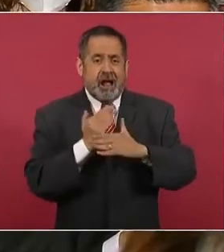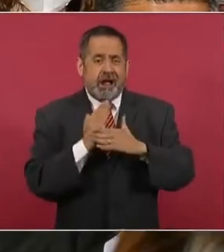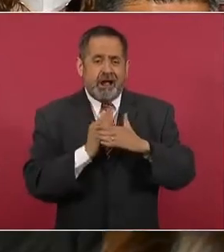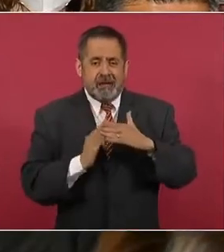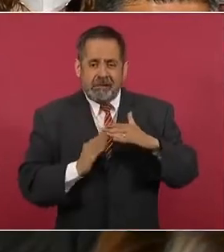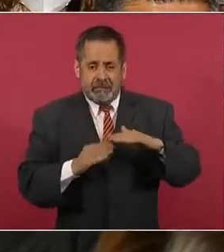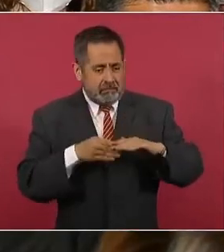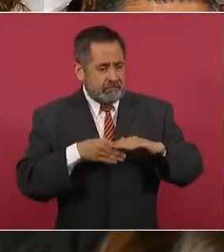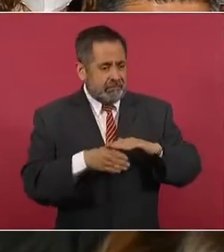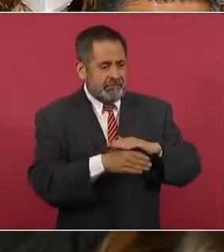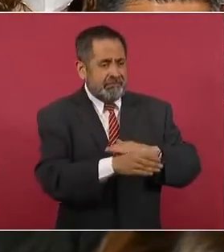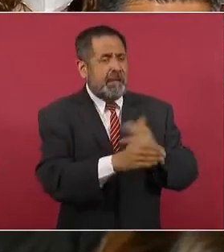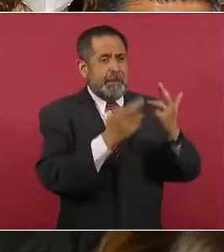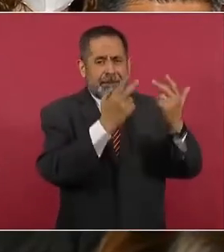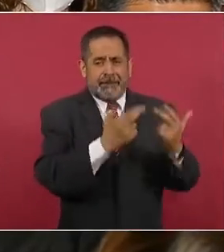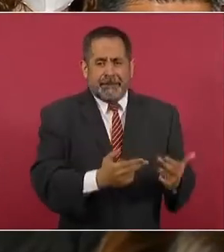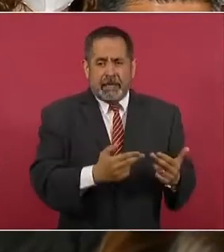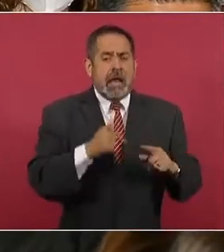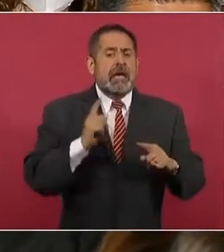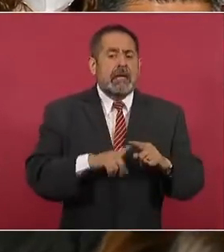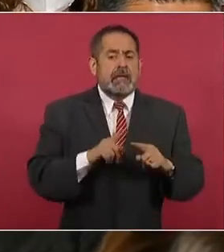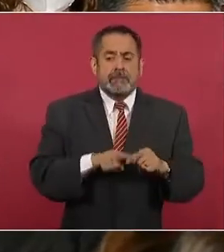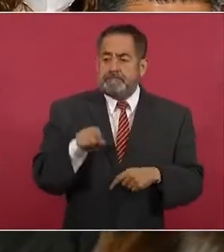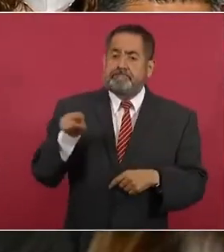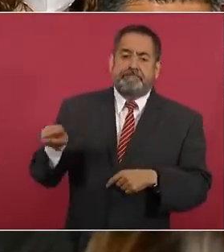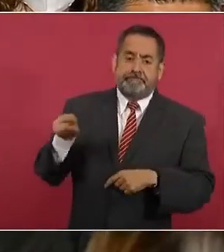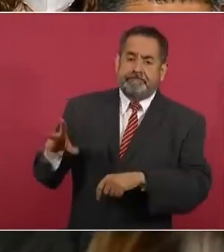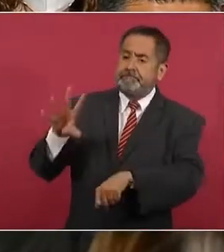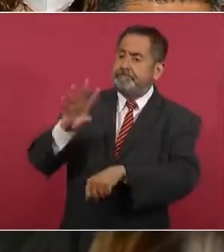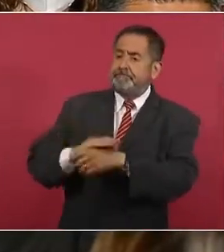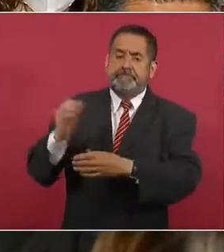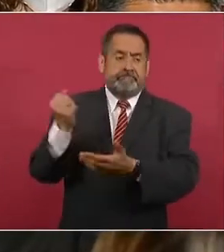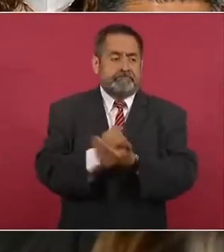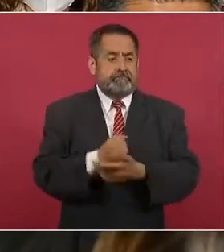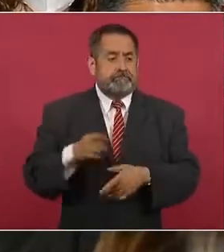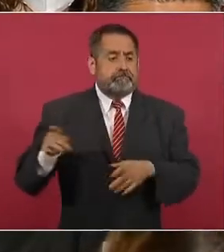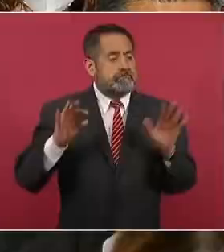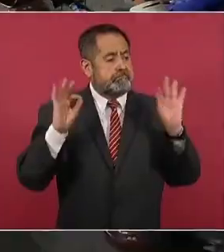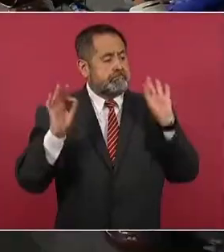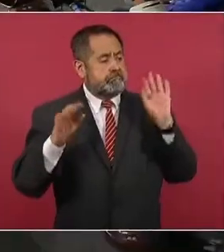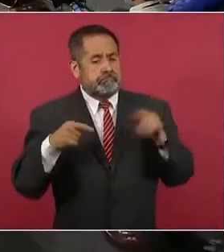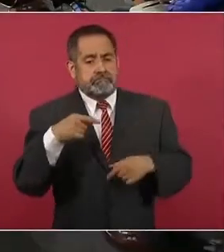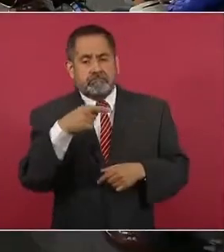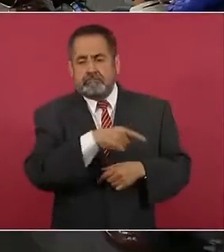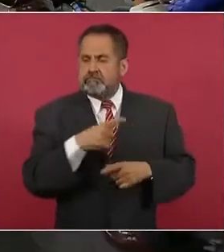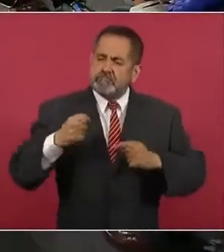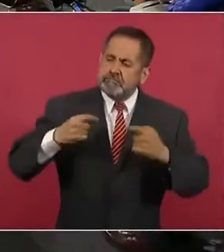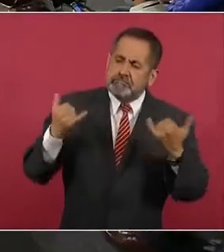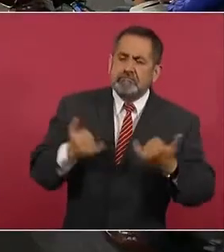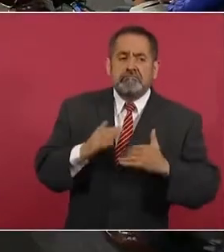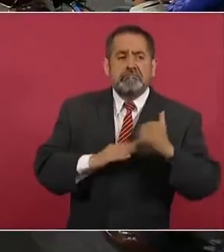haber nombres y apellidos de quienes dieron licencias y se aferran a seguir construyendo.